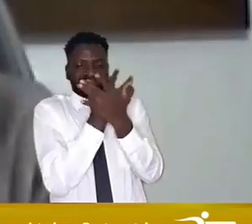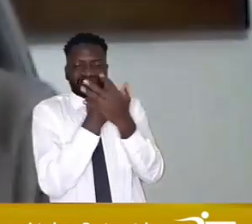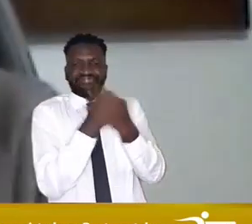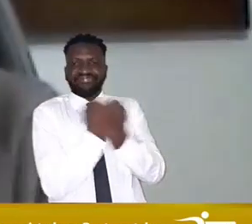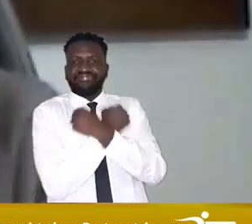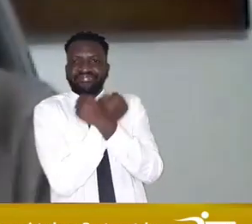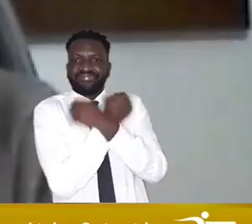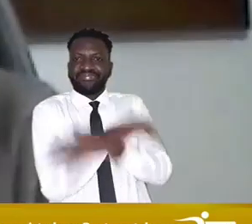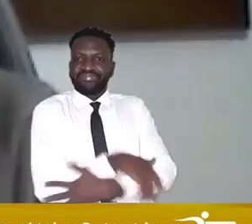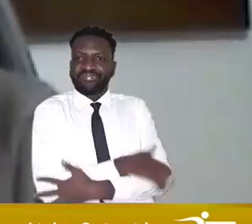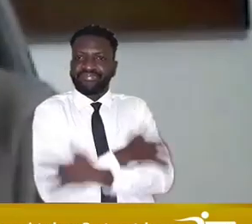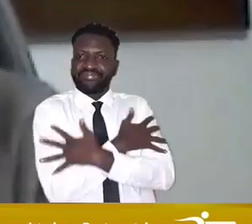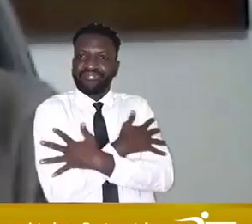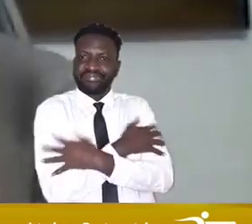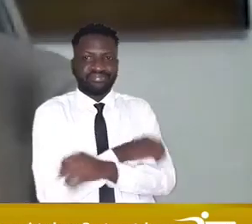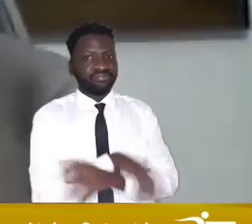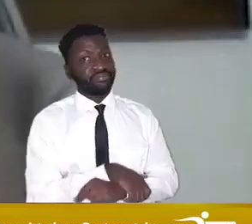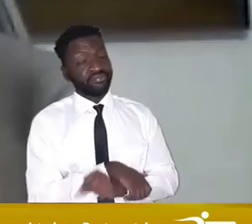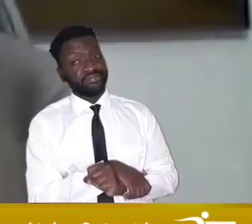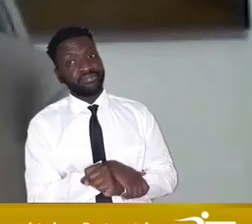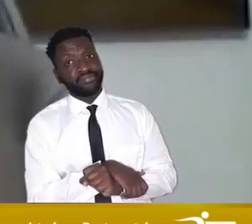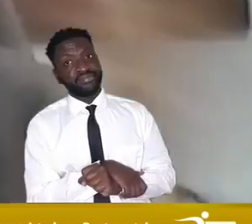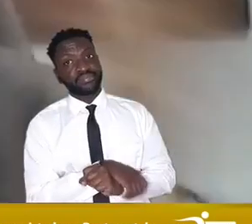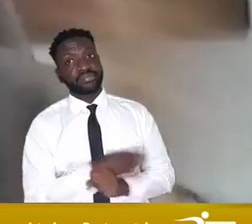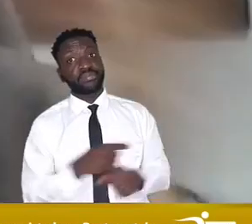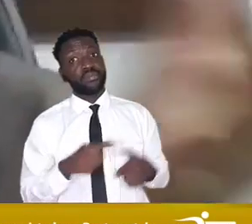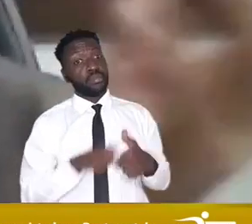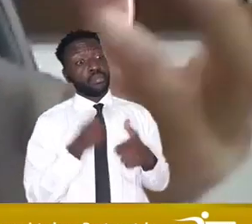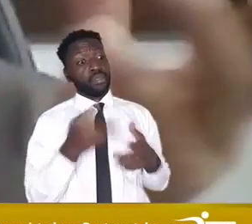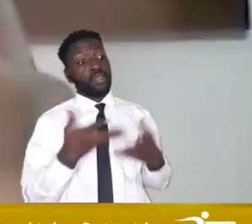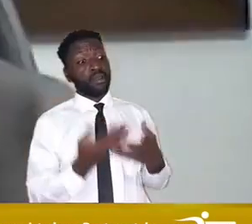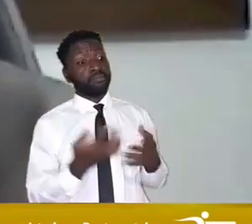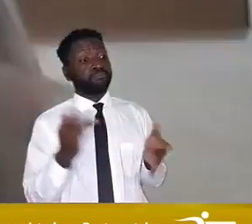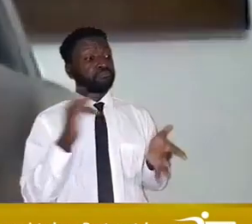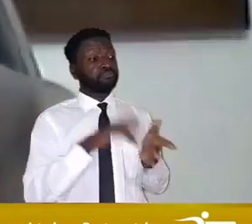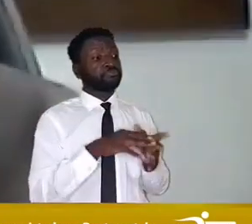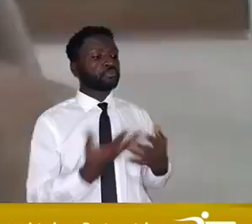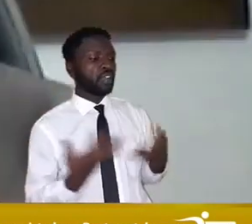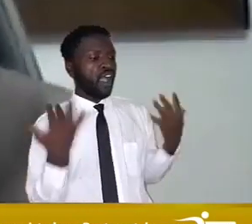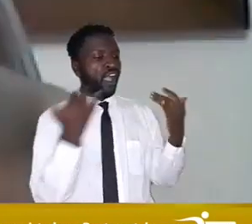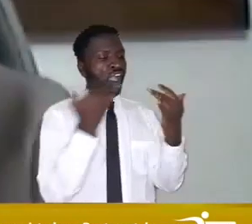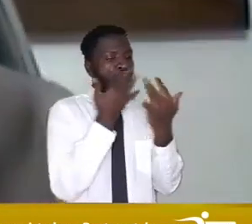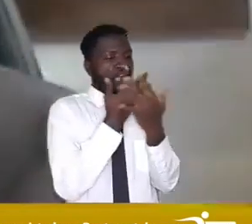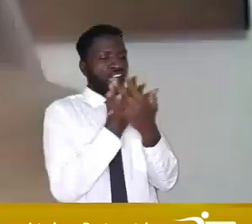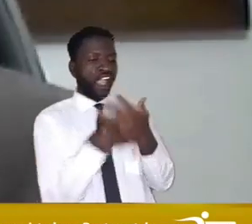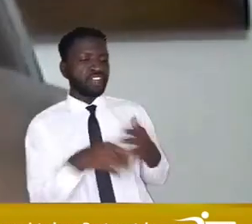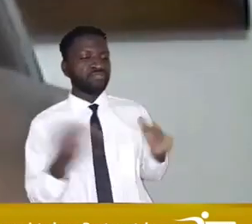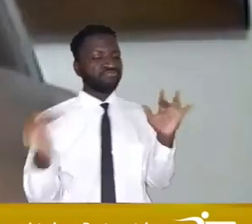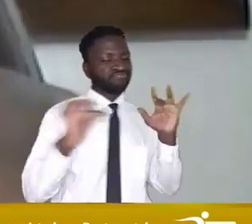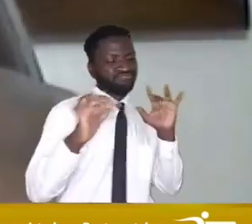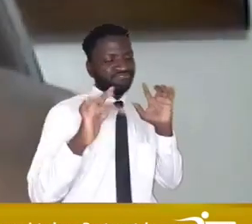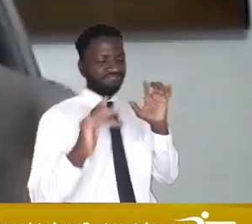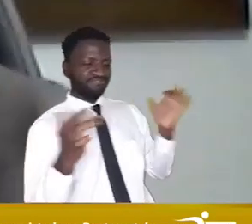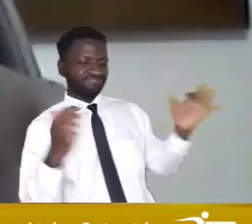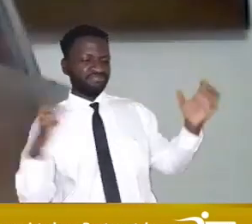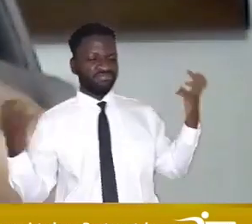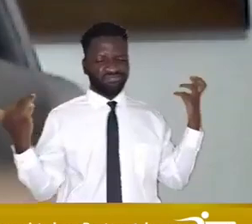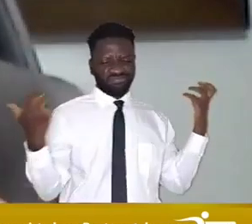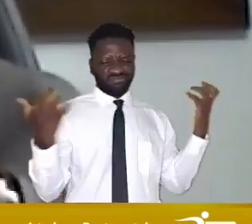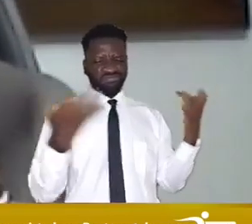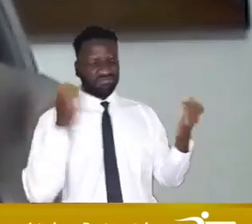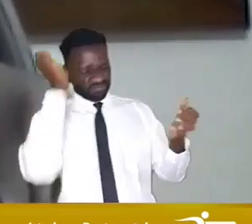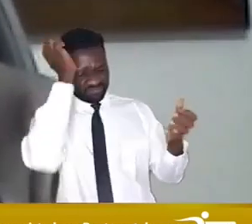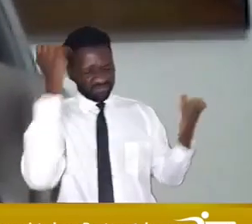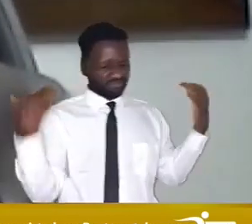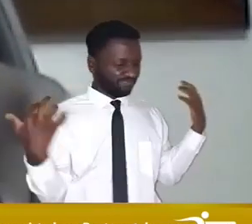sentimiento. Y entonces, aunque estemos enredados en las espinas, en las zarzas y en las piedras, si